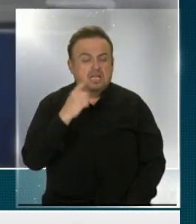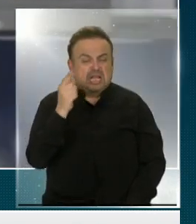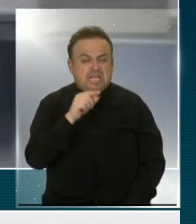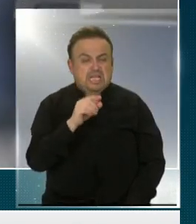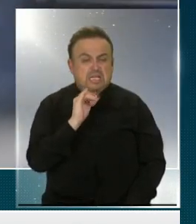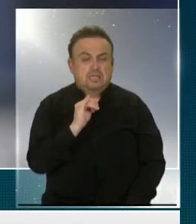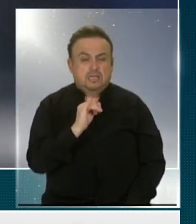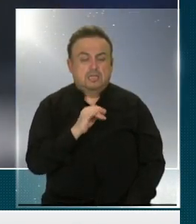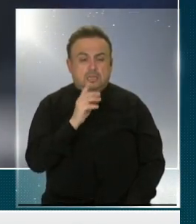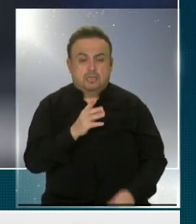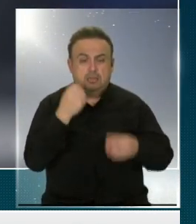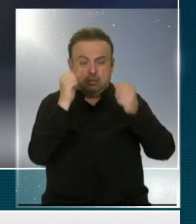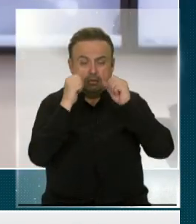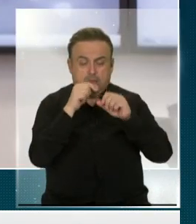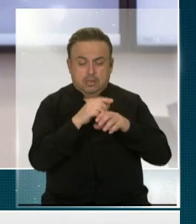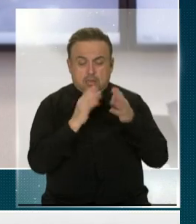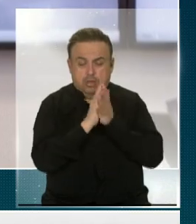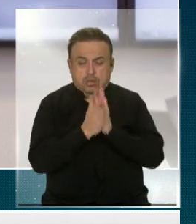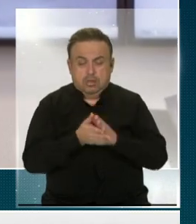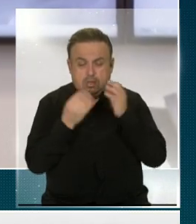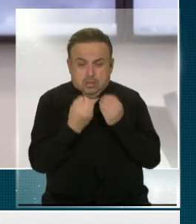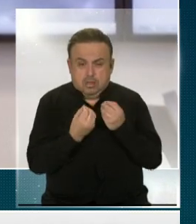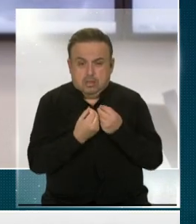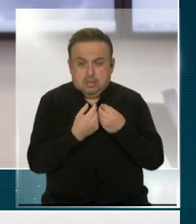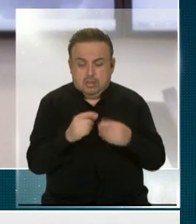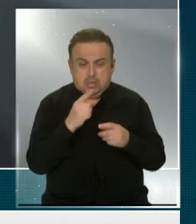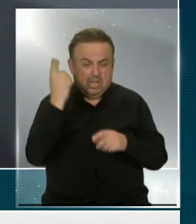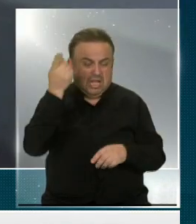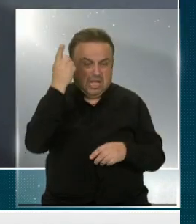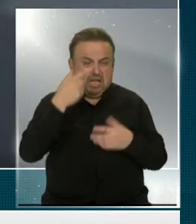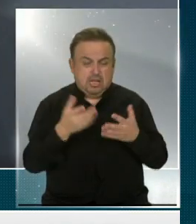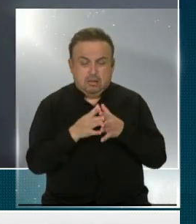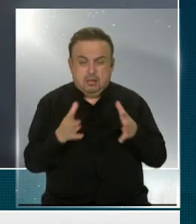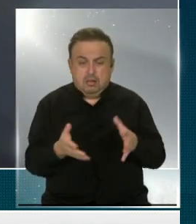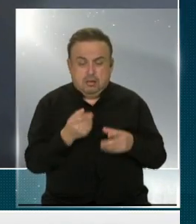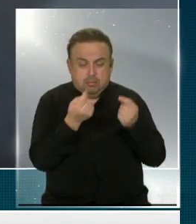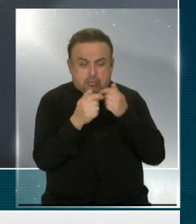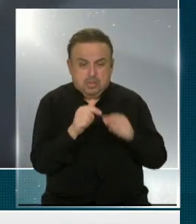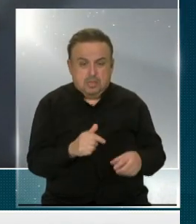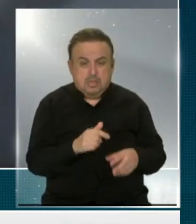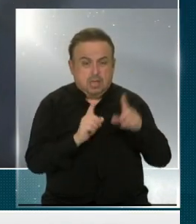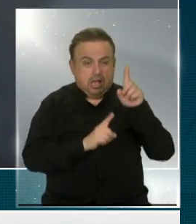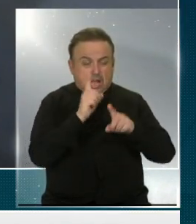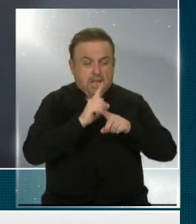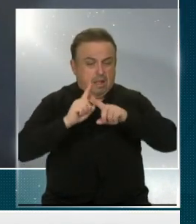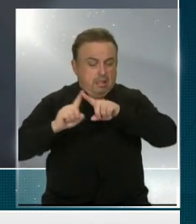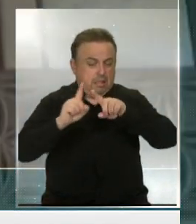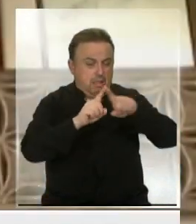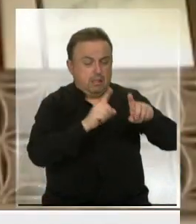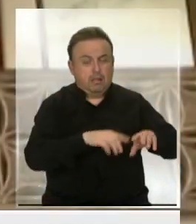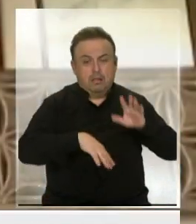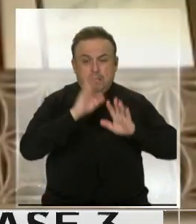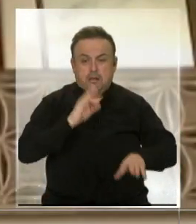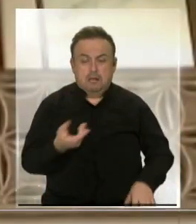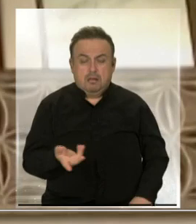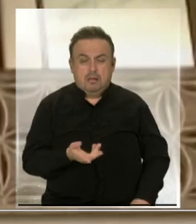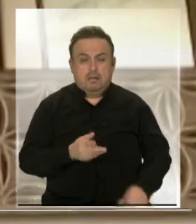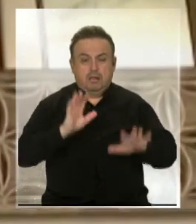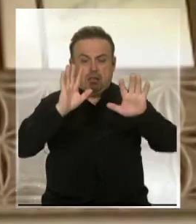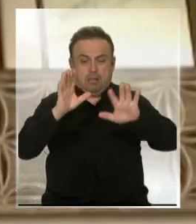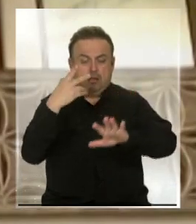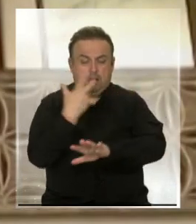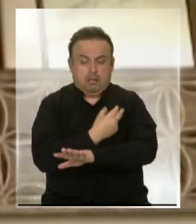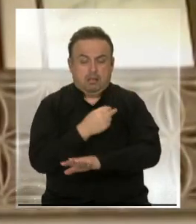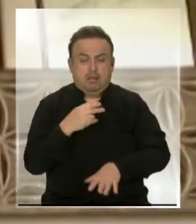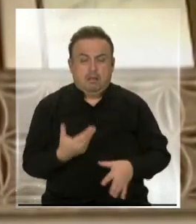los ensayos de crédito y hablándonos ensayo en general están todos bastante parecidos tienen alguna diferencia y hay más de 100 vacunas